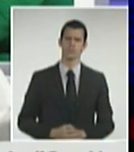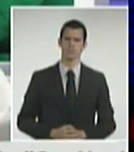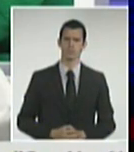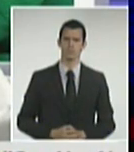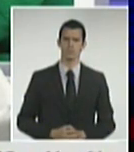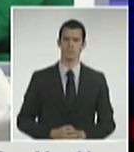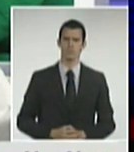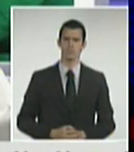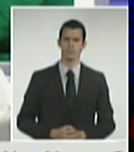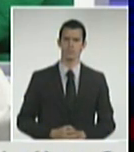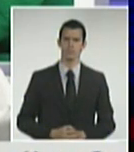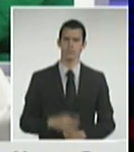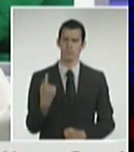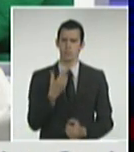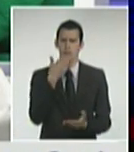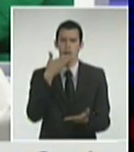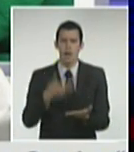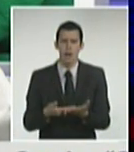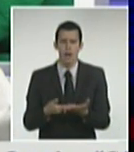existiera,